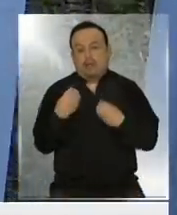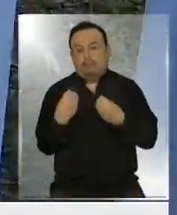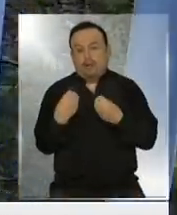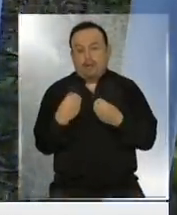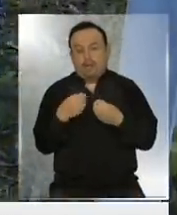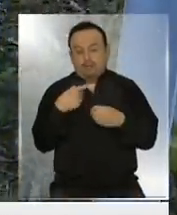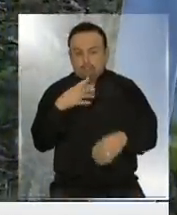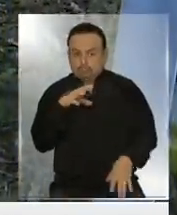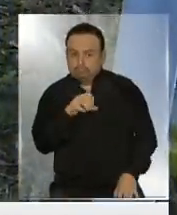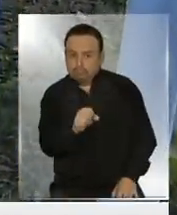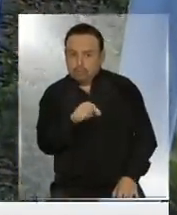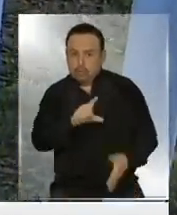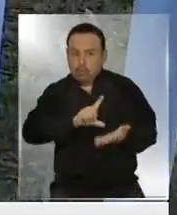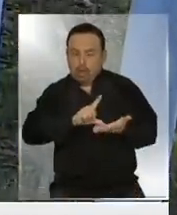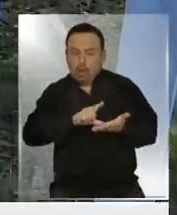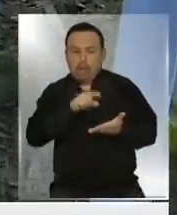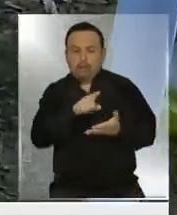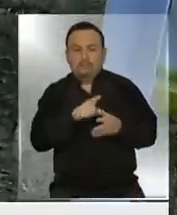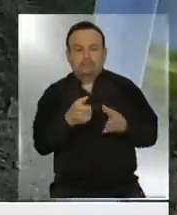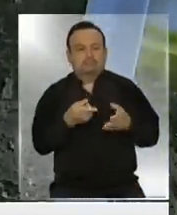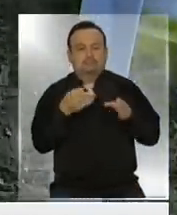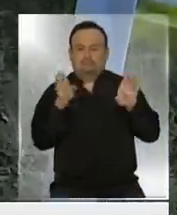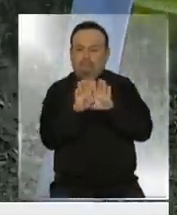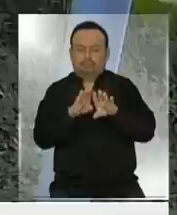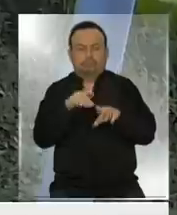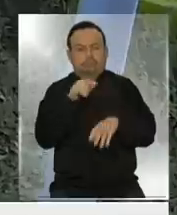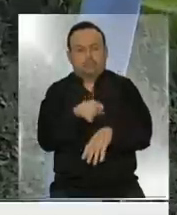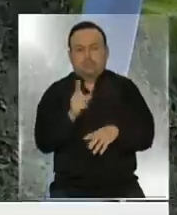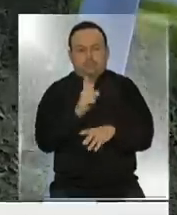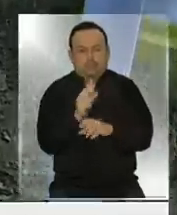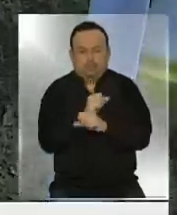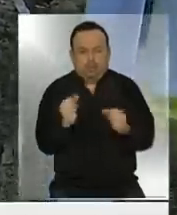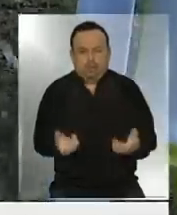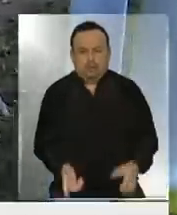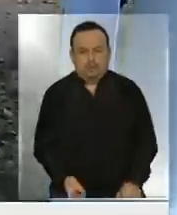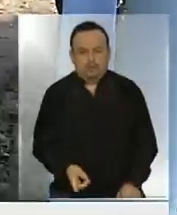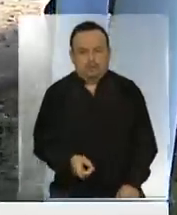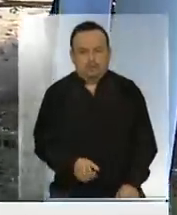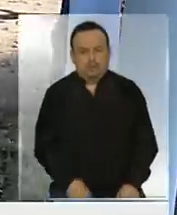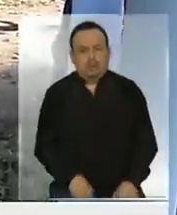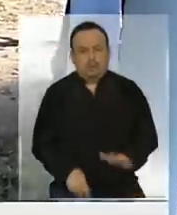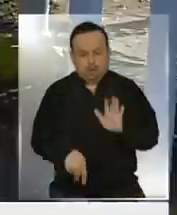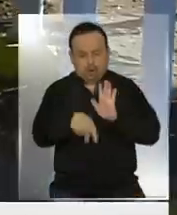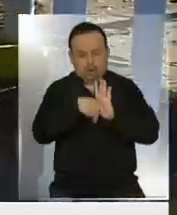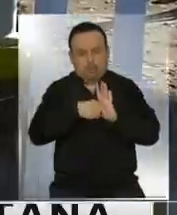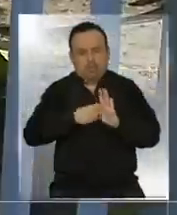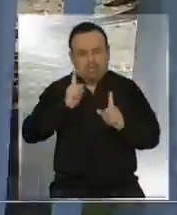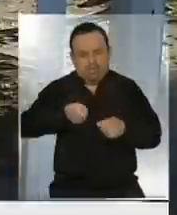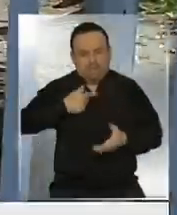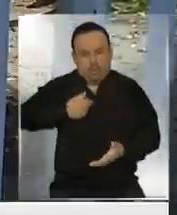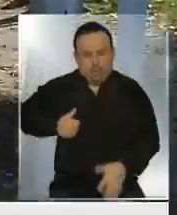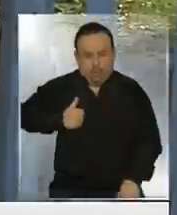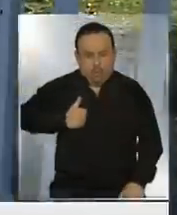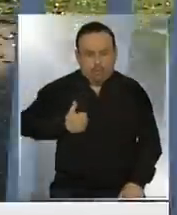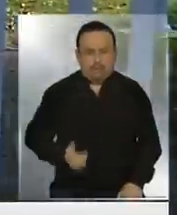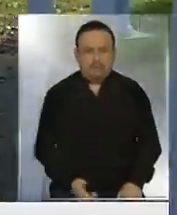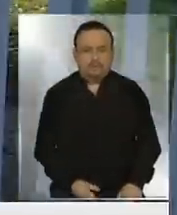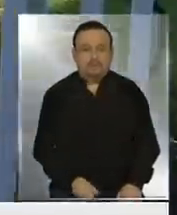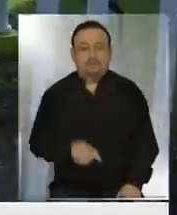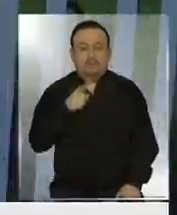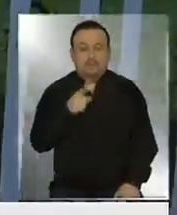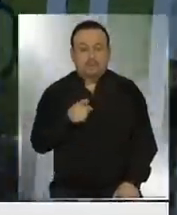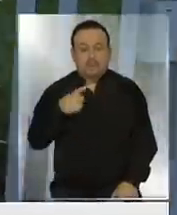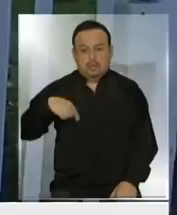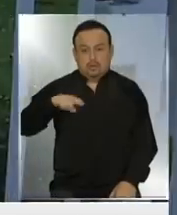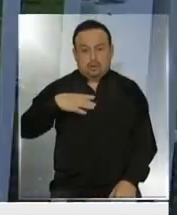que se haya detectado el lugar y de que esto lo vayan a clausurar porque no corresponde bueno es súper relevante el rol que juega la